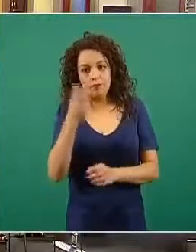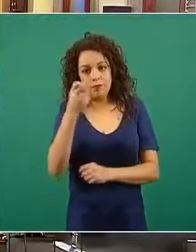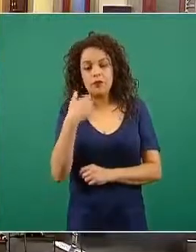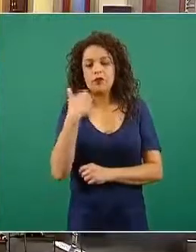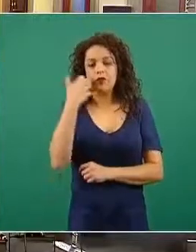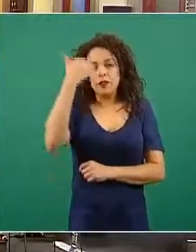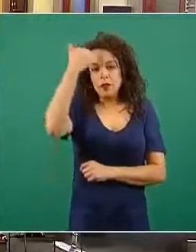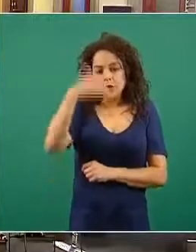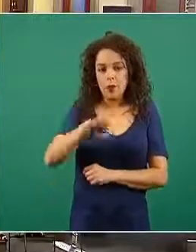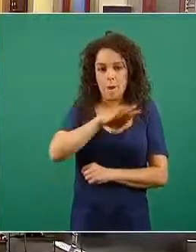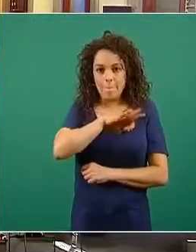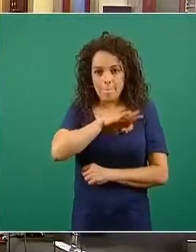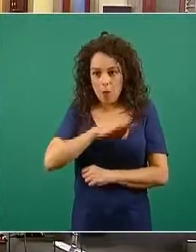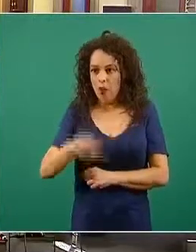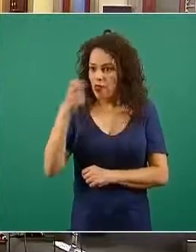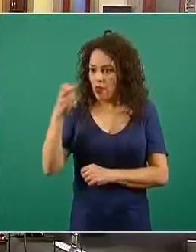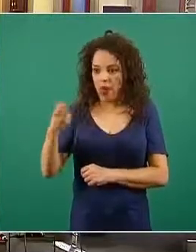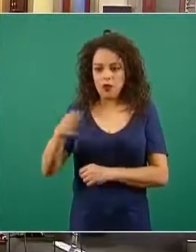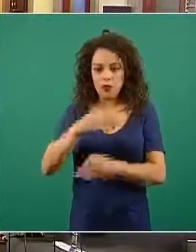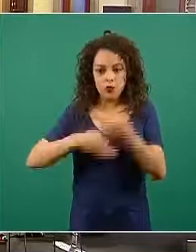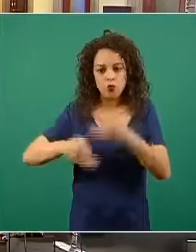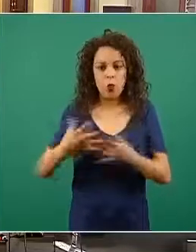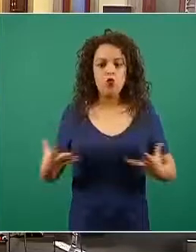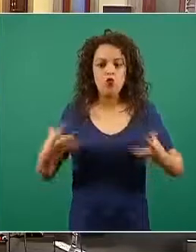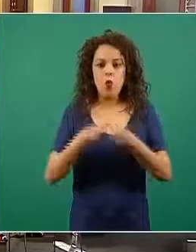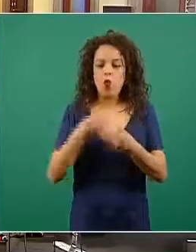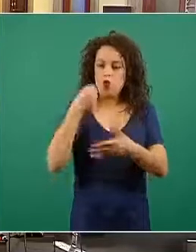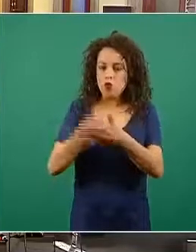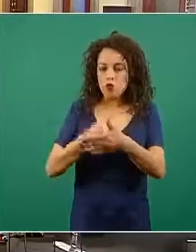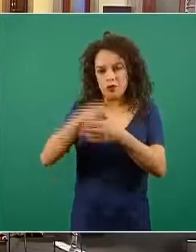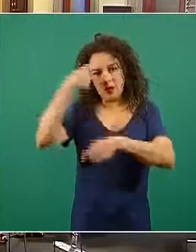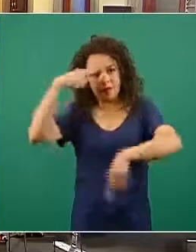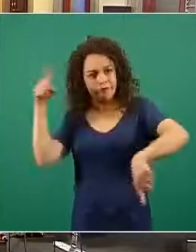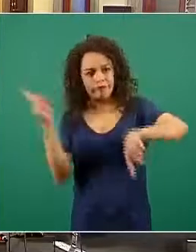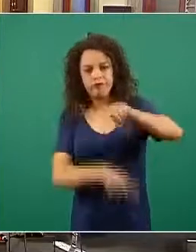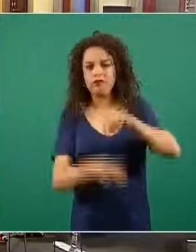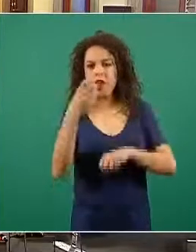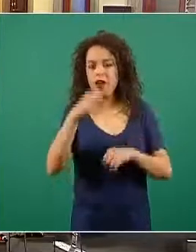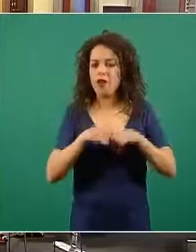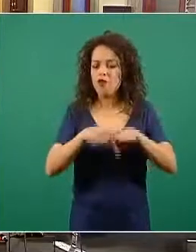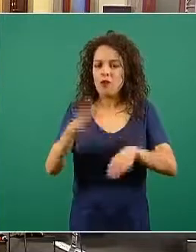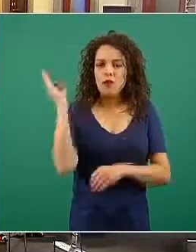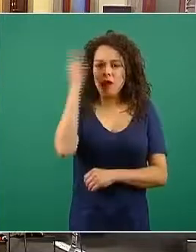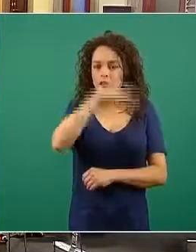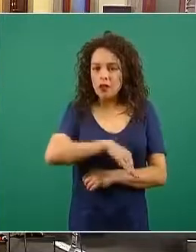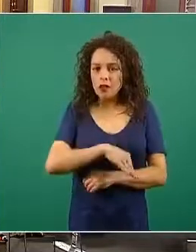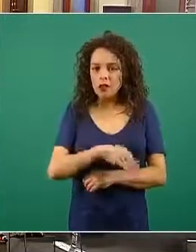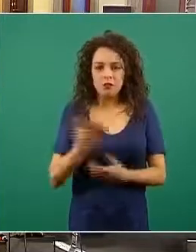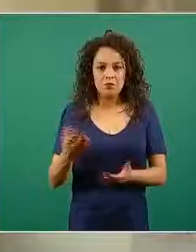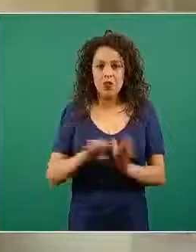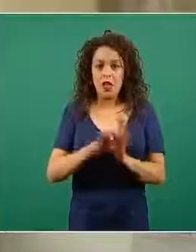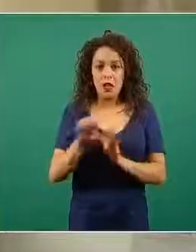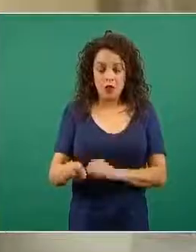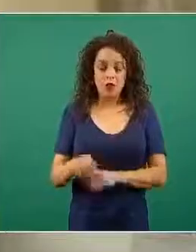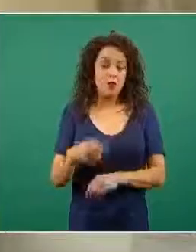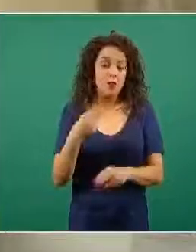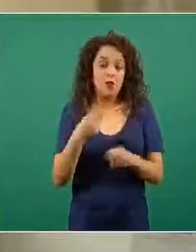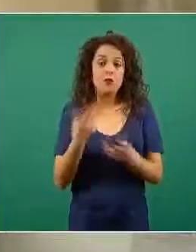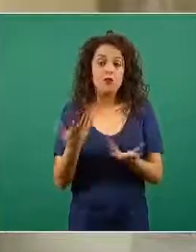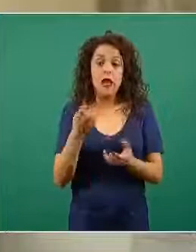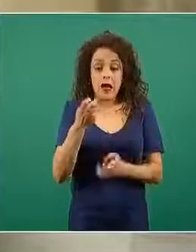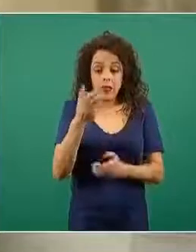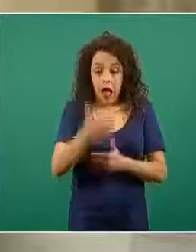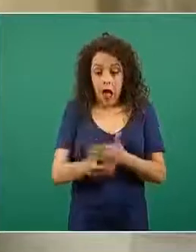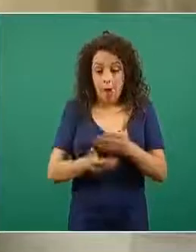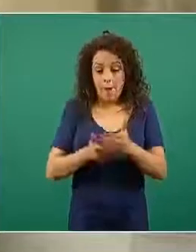el que pudiéramos luchar contra esta infodemia, pudiendo calcular hasta dónde puede afectar en los